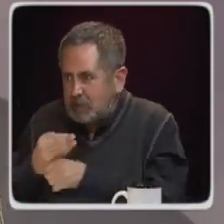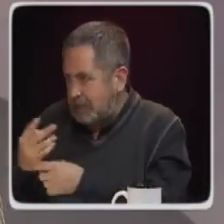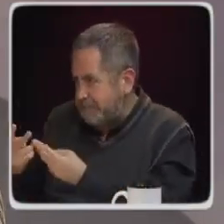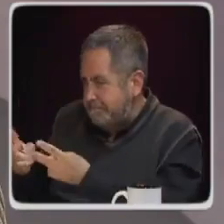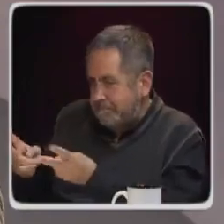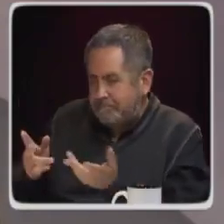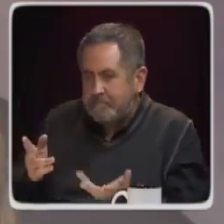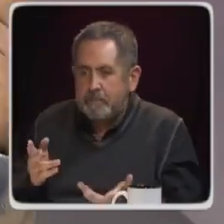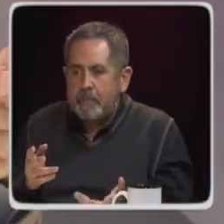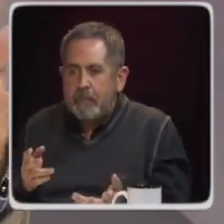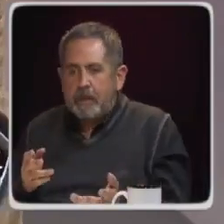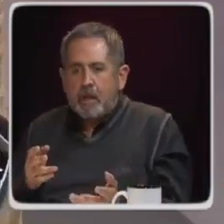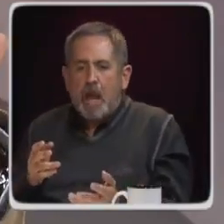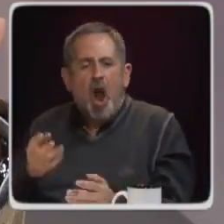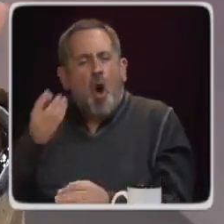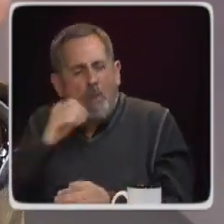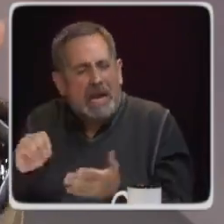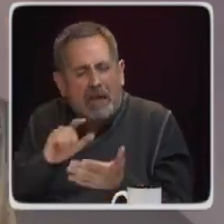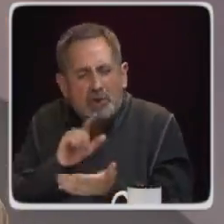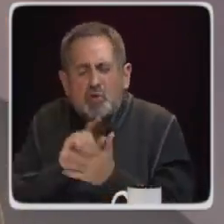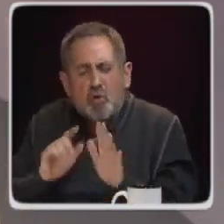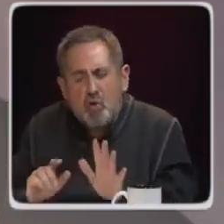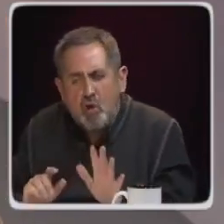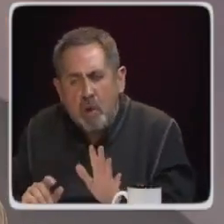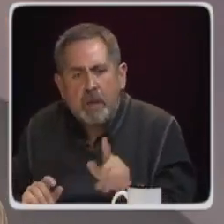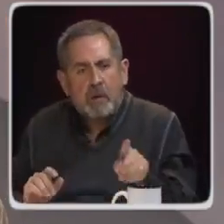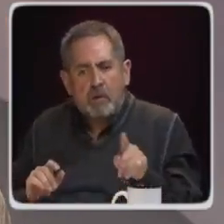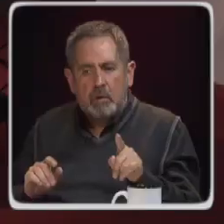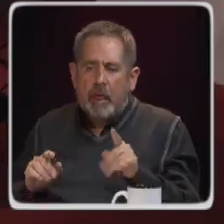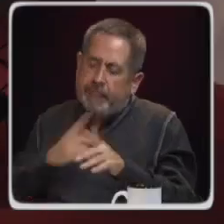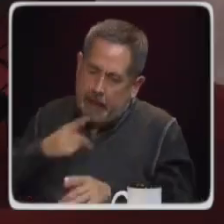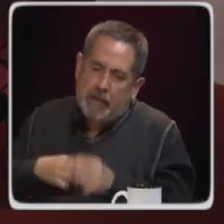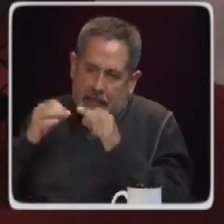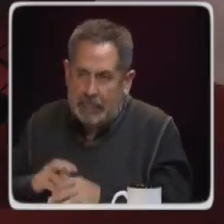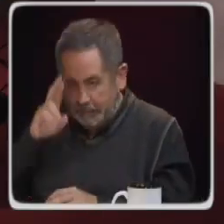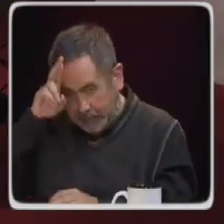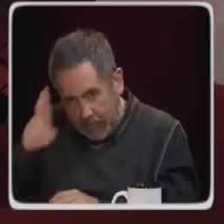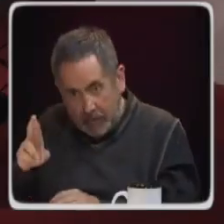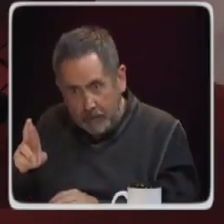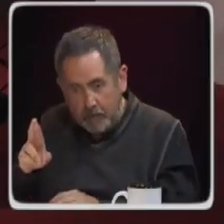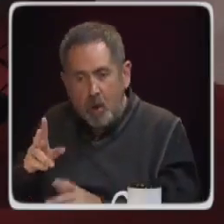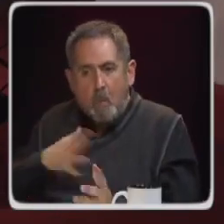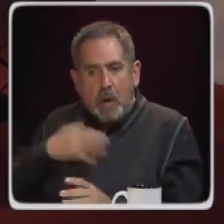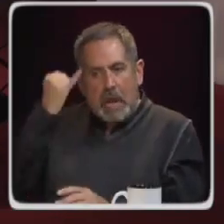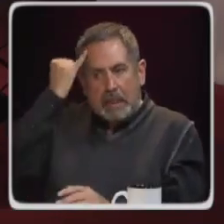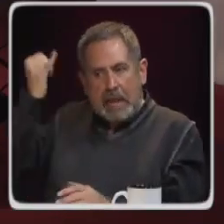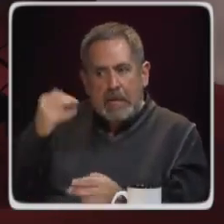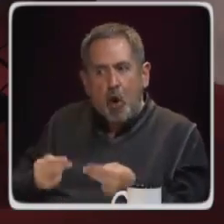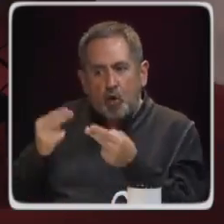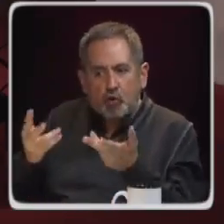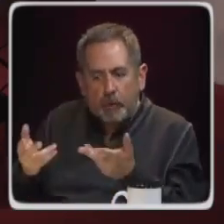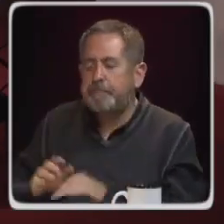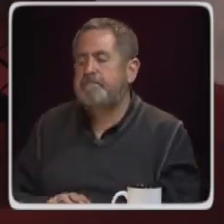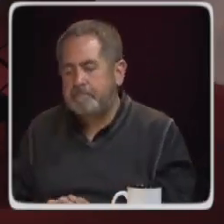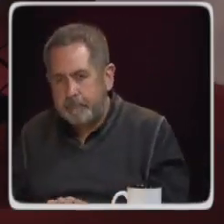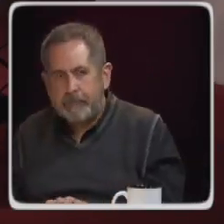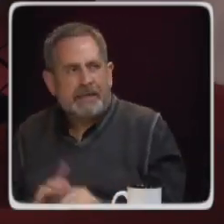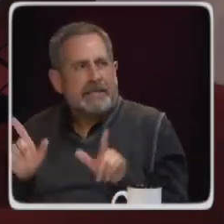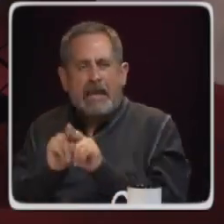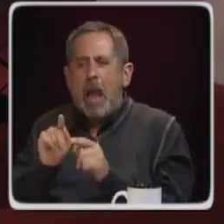comunicación para que él pueda realmente desarrollarse. Por ejemplo, en la educación es principal,